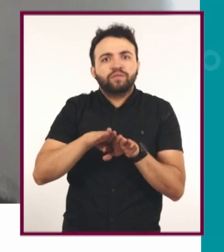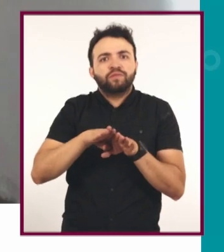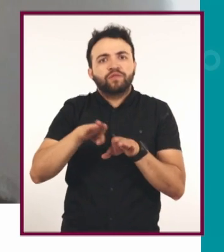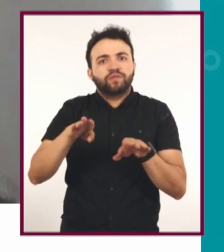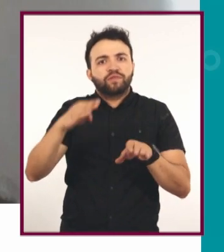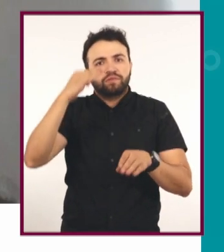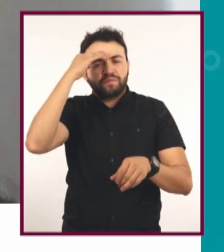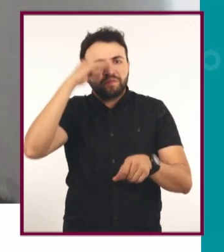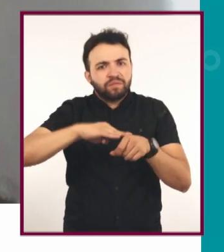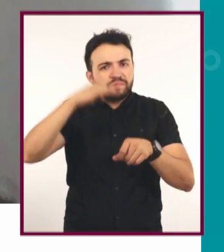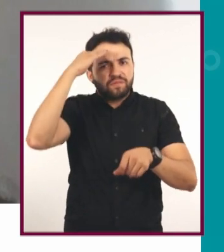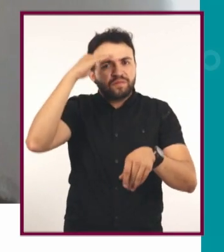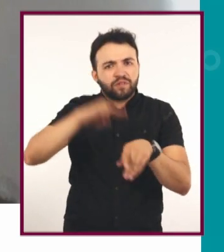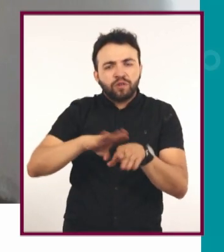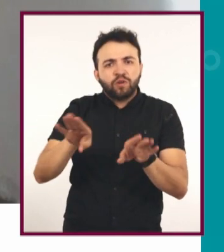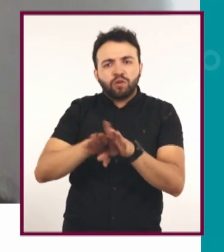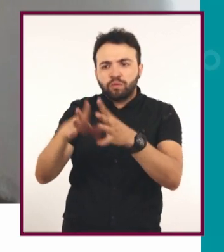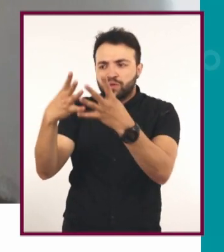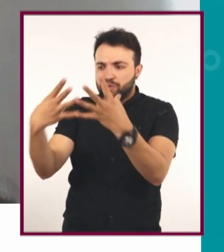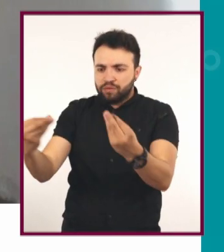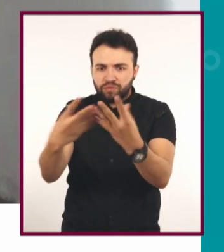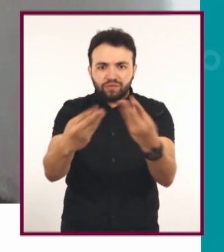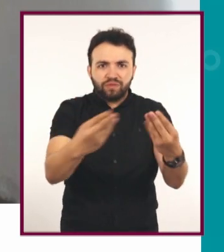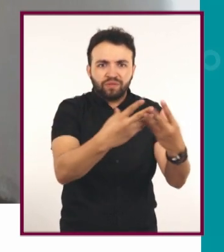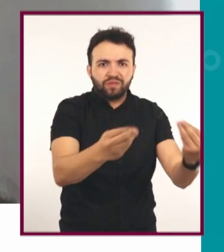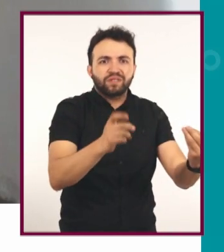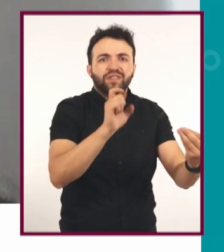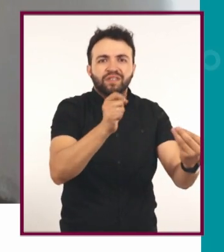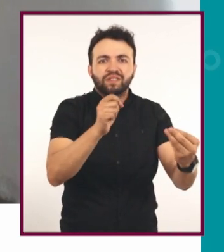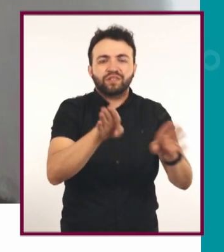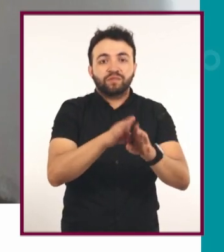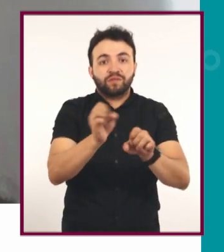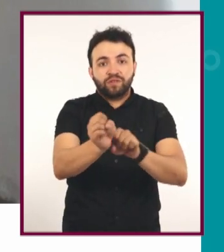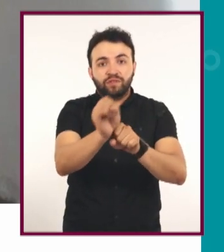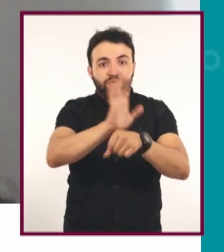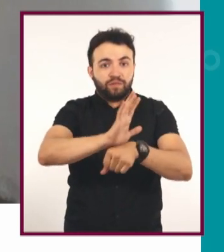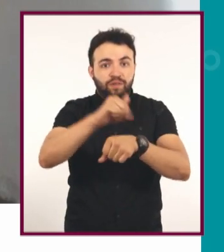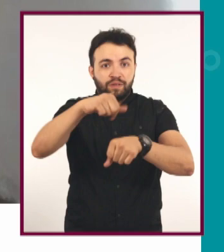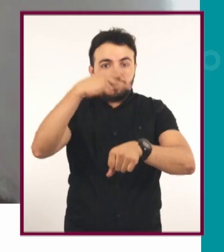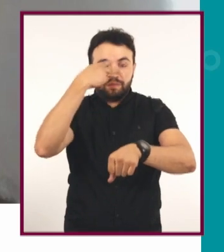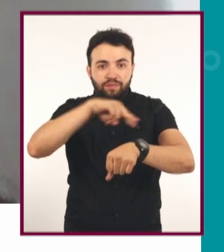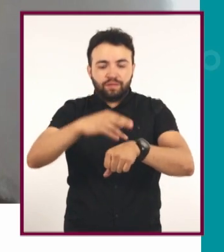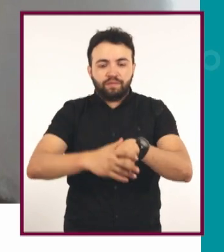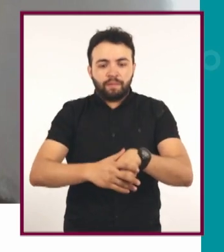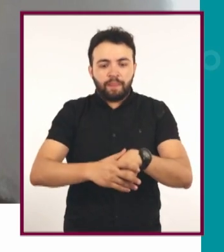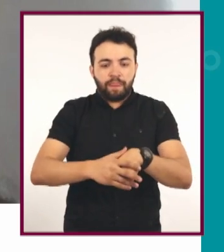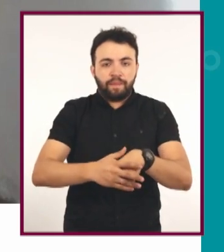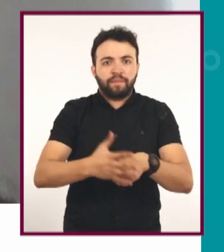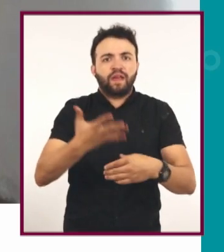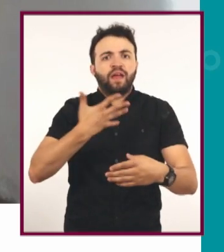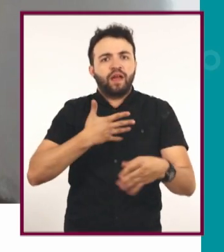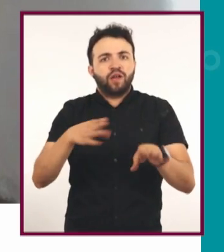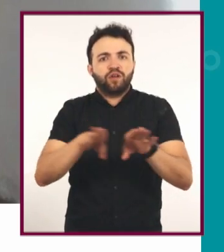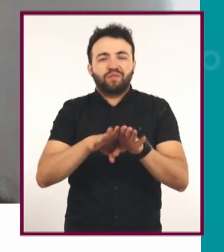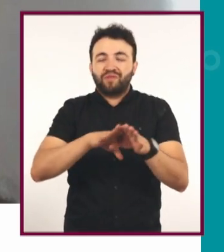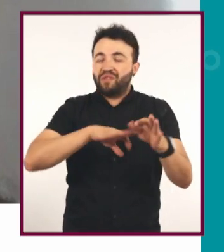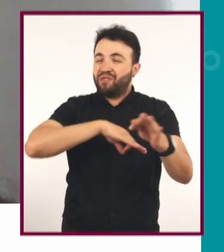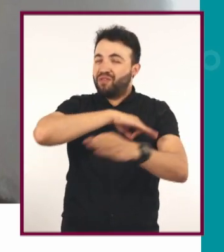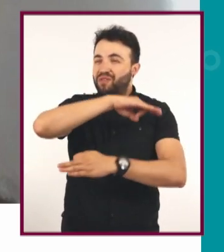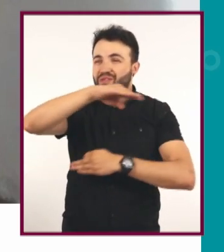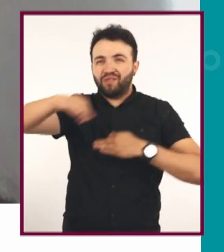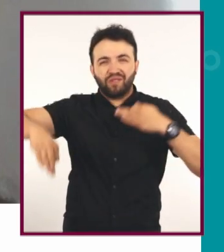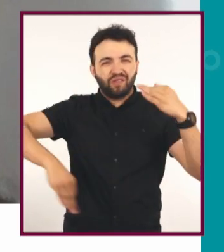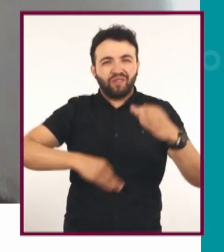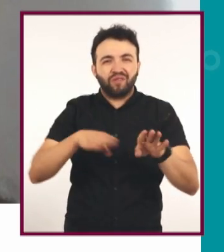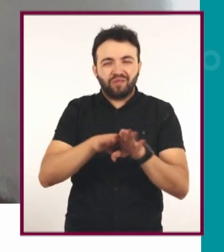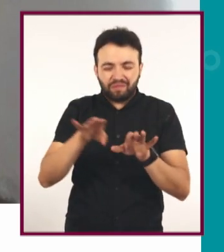todo el conocimiento que hemos generado en los últimos 10 años en mi laboratorio en Simvestav a tratar de ayudar a resolver o mitigar el impacto del COVID en México,